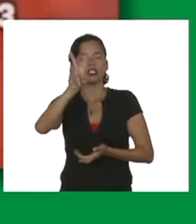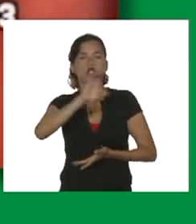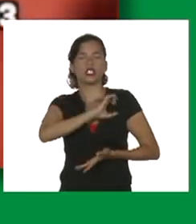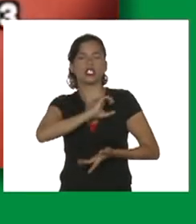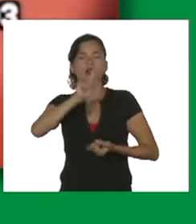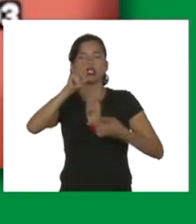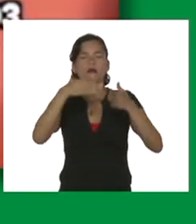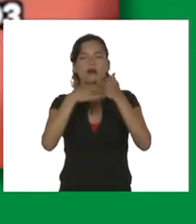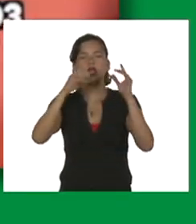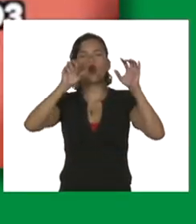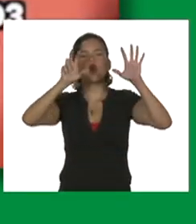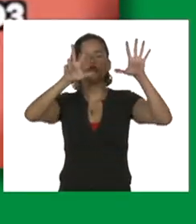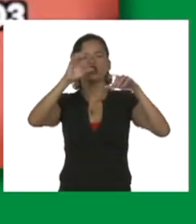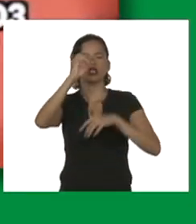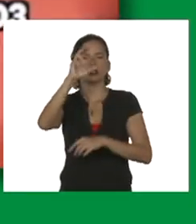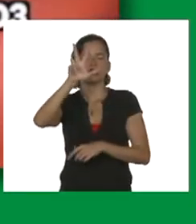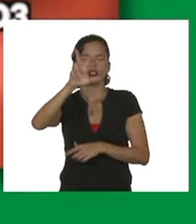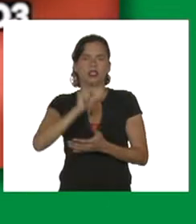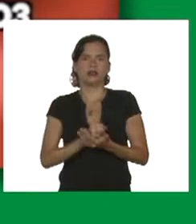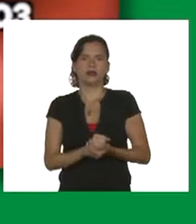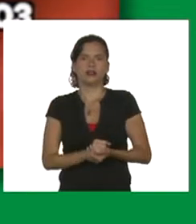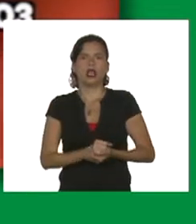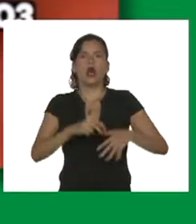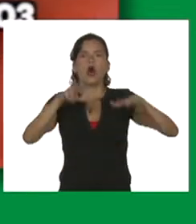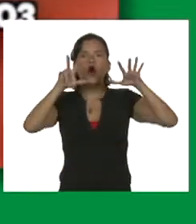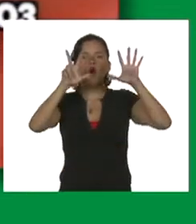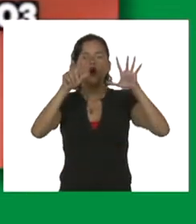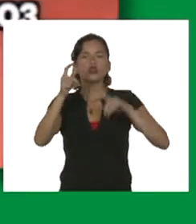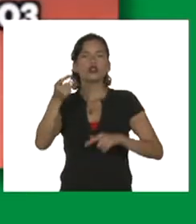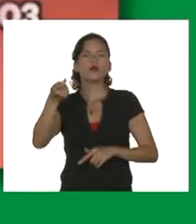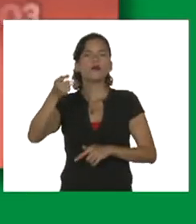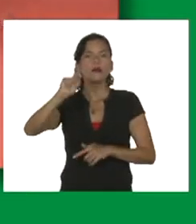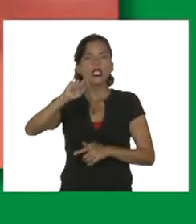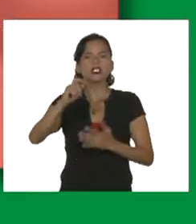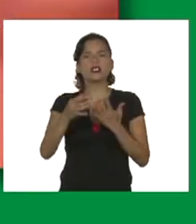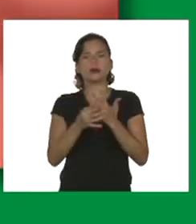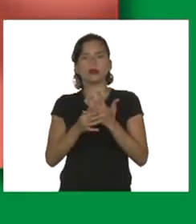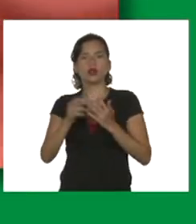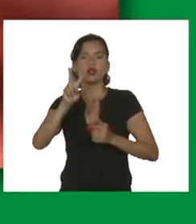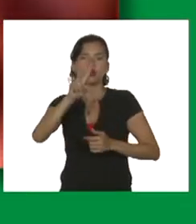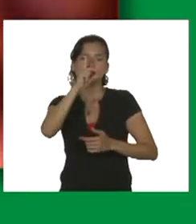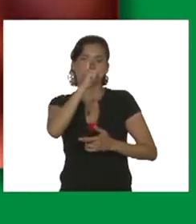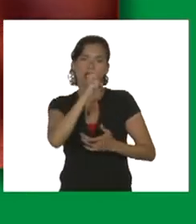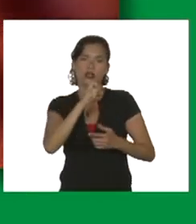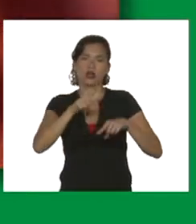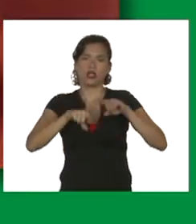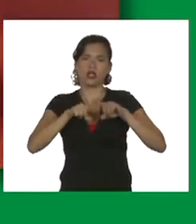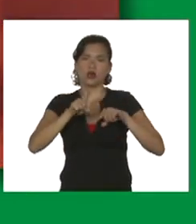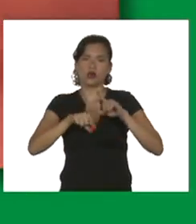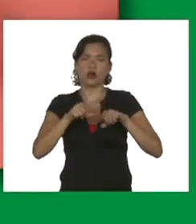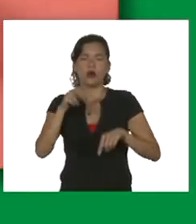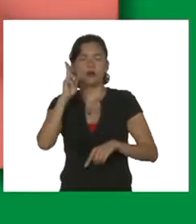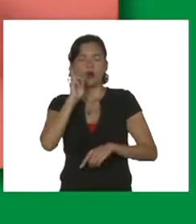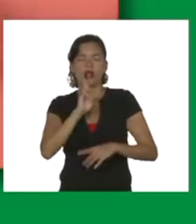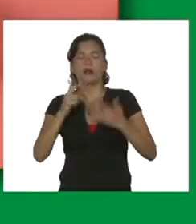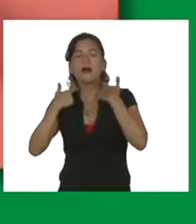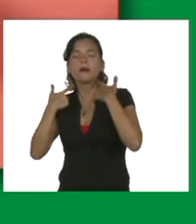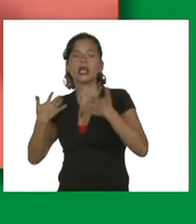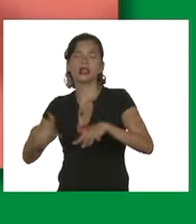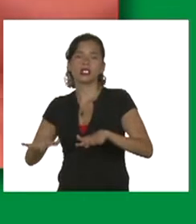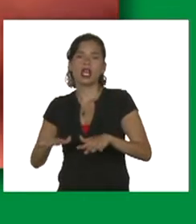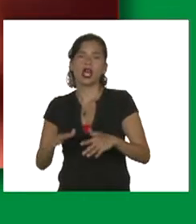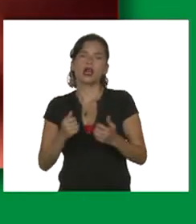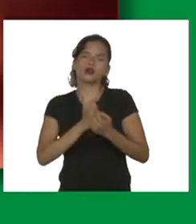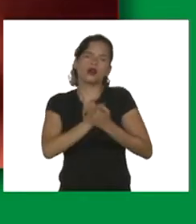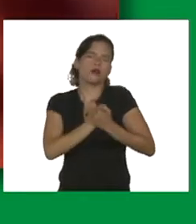de 1803. Tras 8 meses de matrimonio y 2 años de noviazgo, Bolívar perdía así a